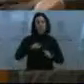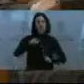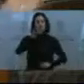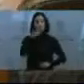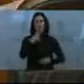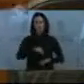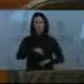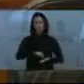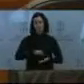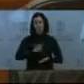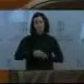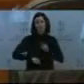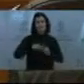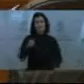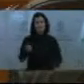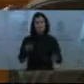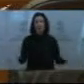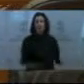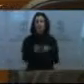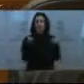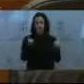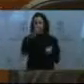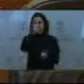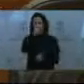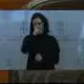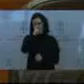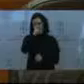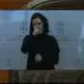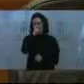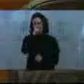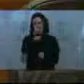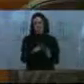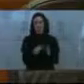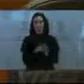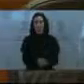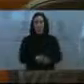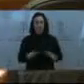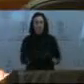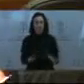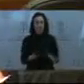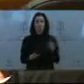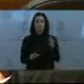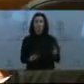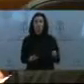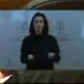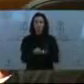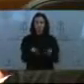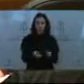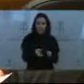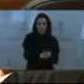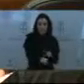actuaciones del año 18, el despliegue de las trampas en el territorio. Y,